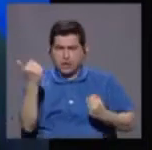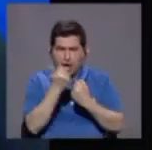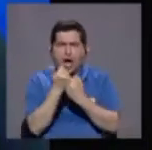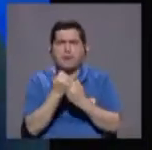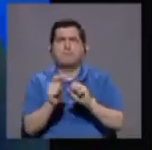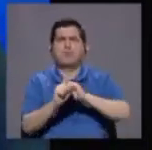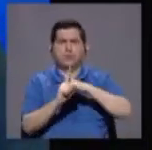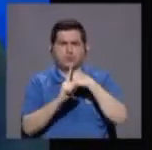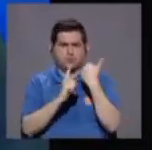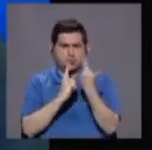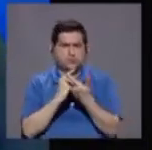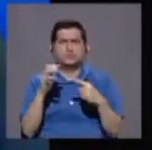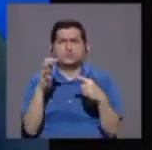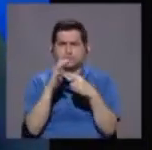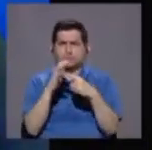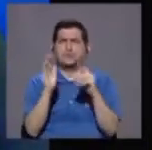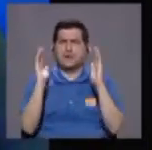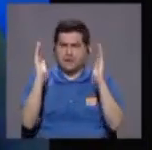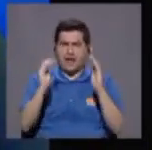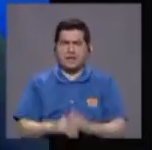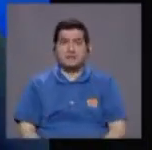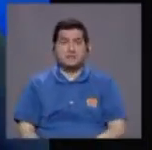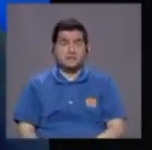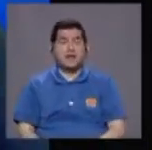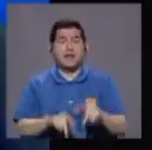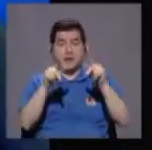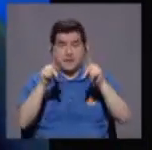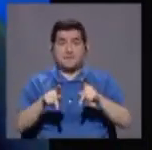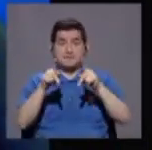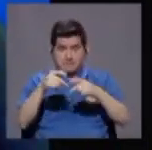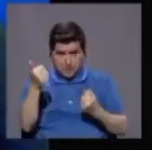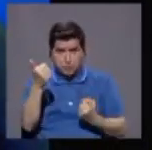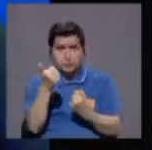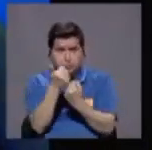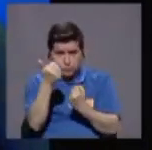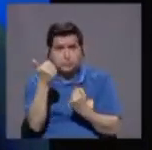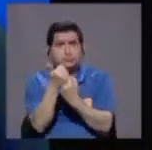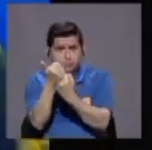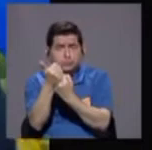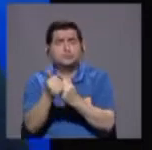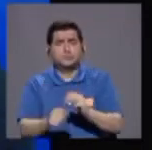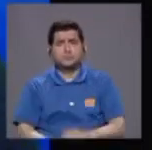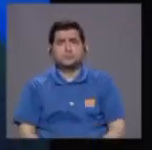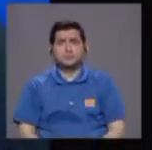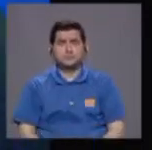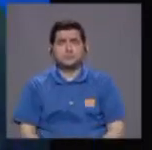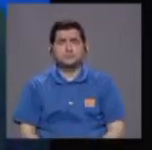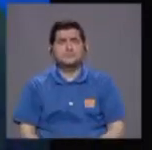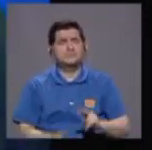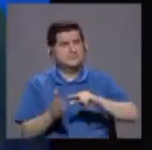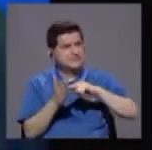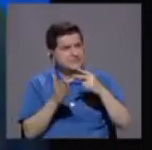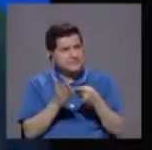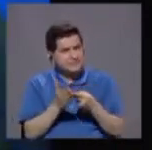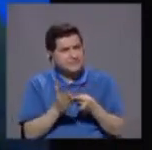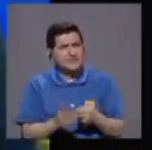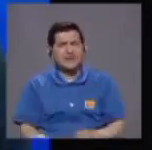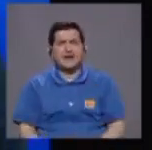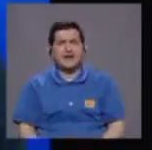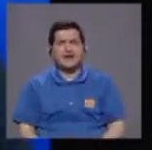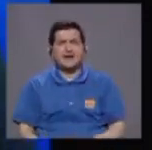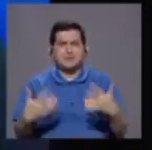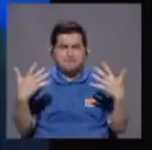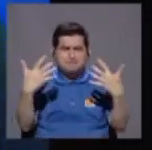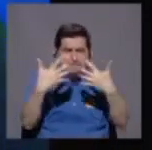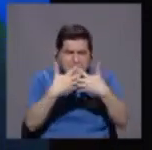popular, tenía mucha simpatía, entonces hubiera sido y aparte pues combinaba